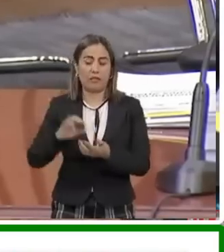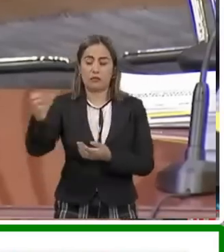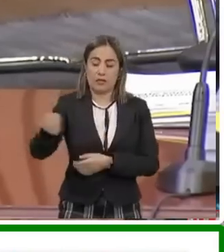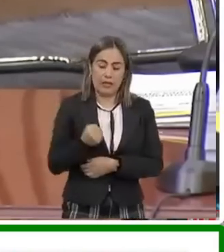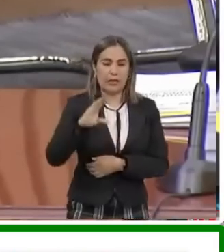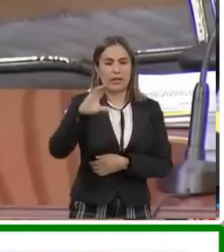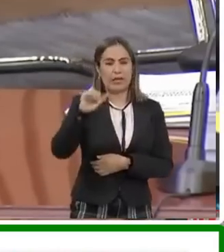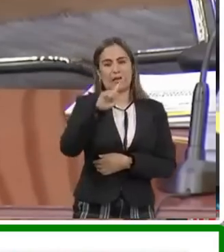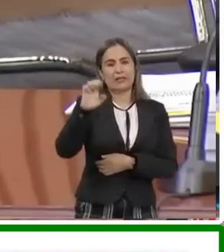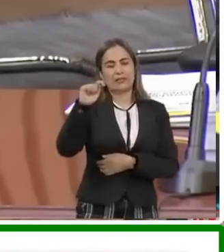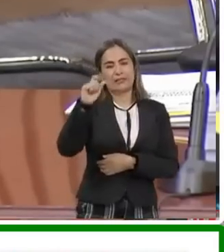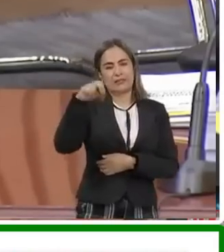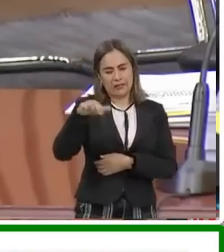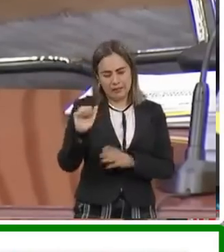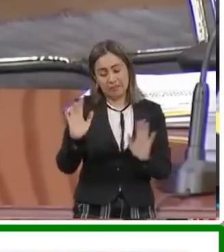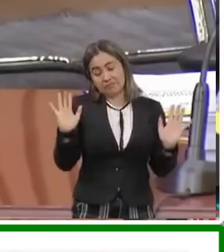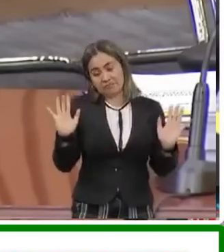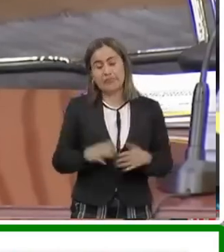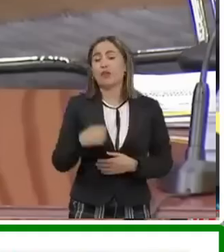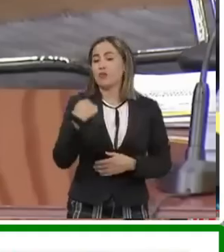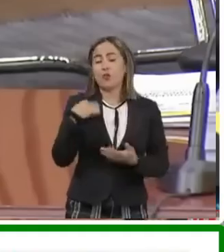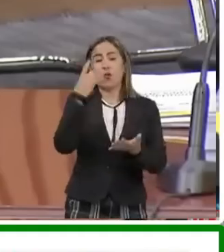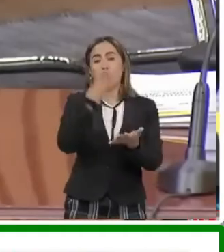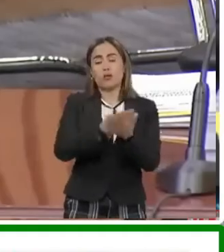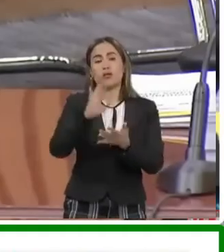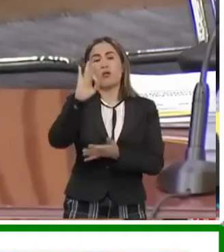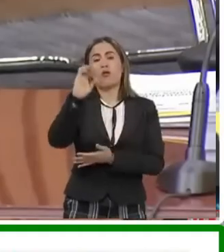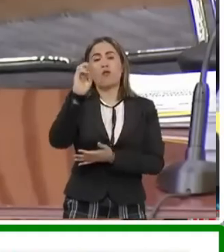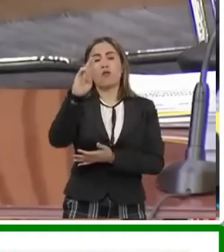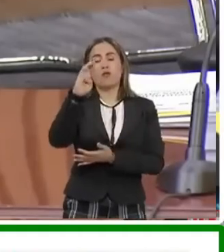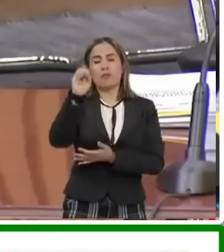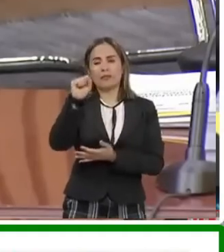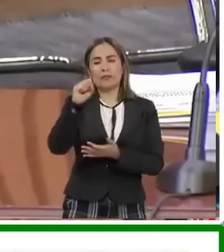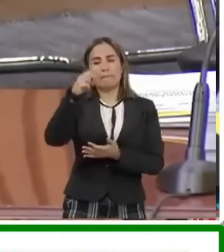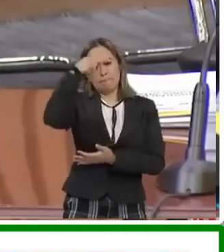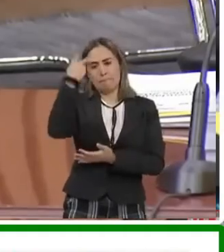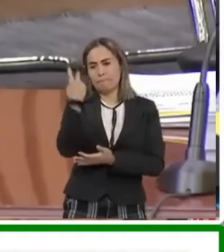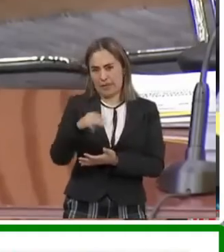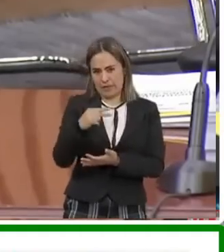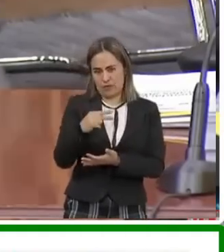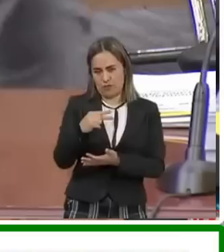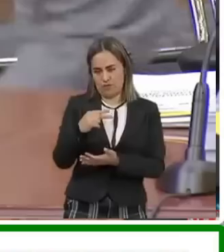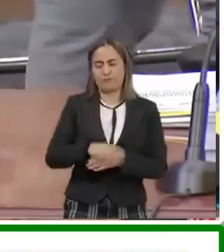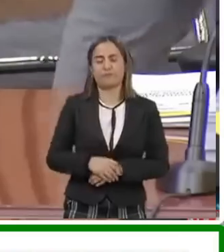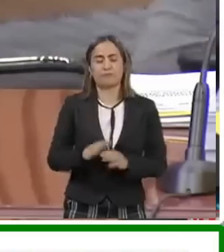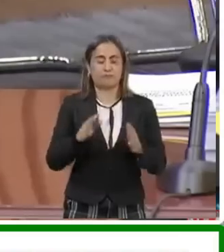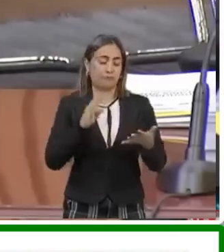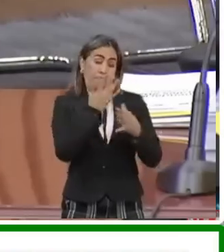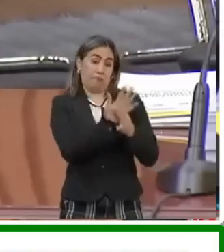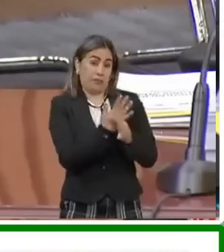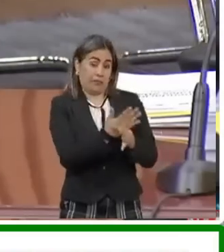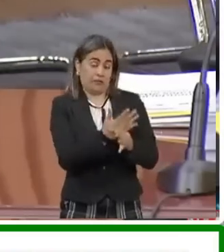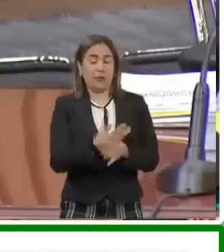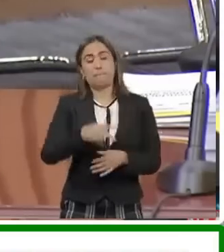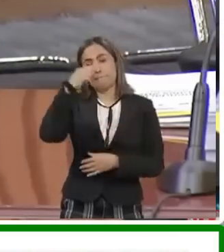solo quiero leer aquí y cito a Forbes México y dice, abro la cita. El presidente